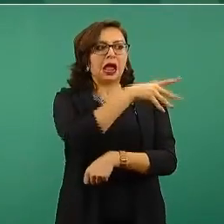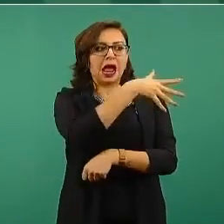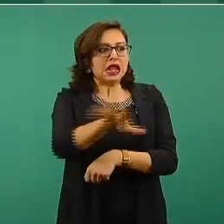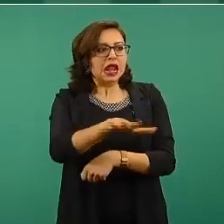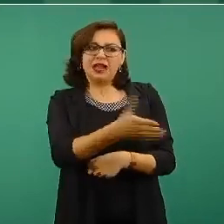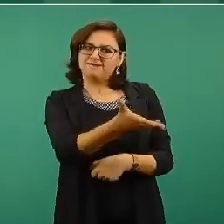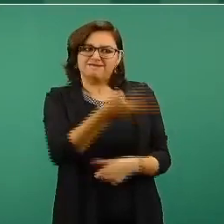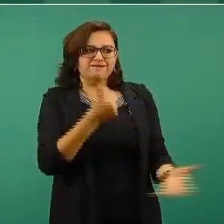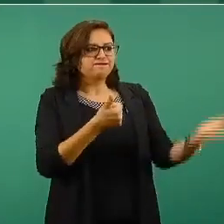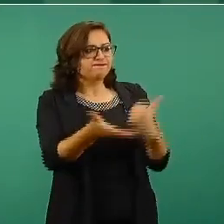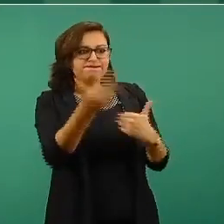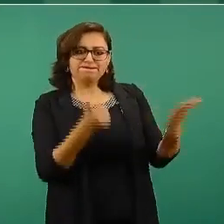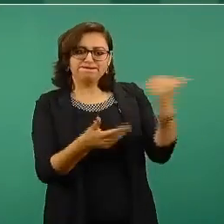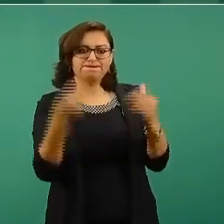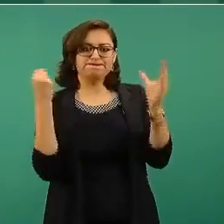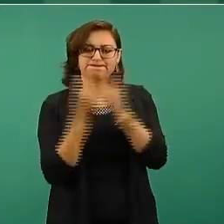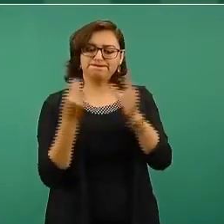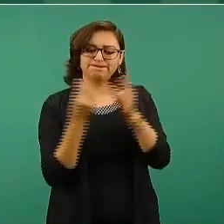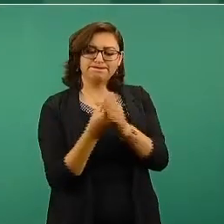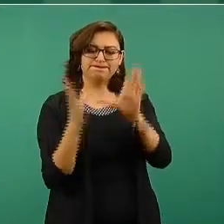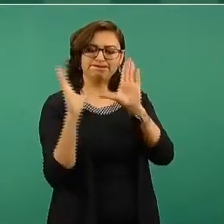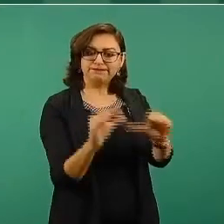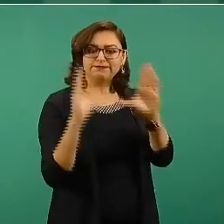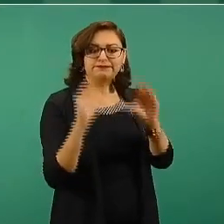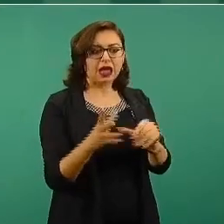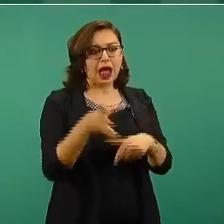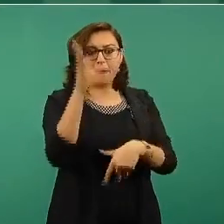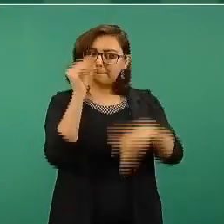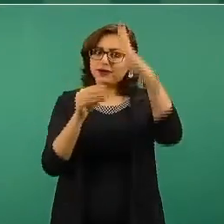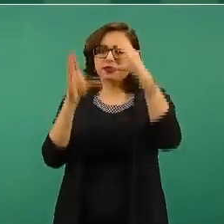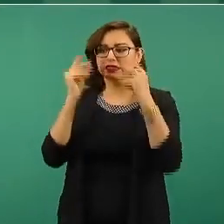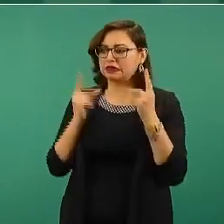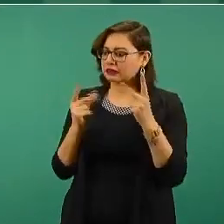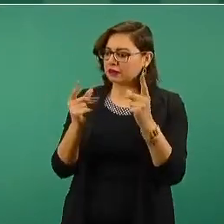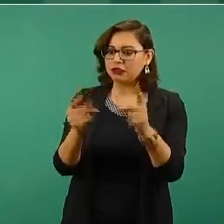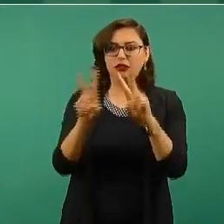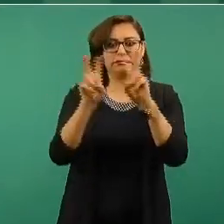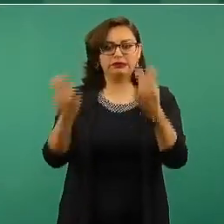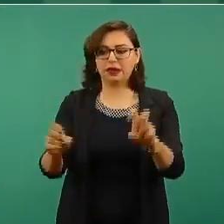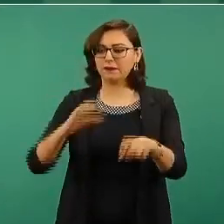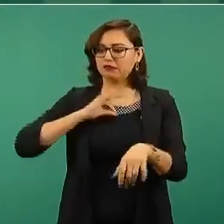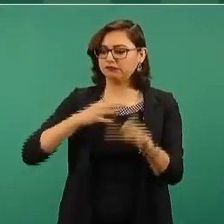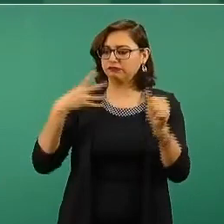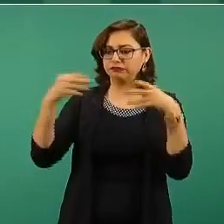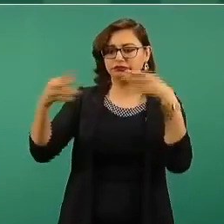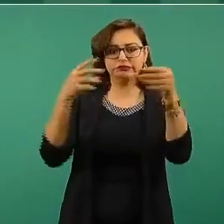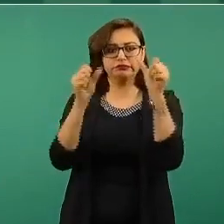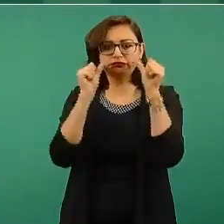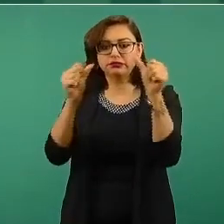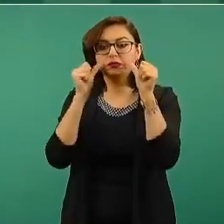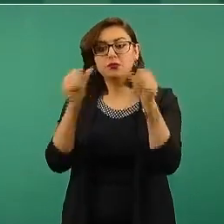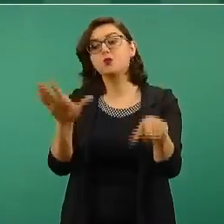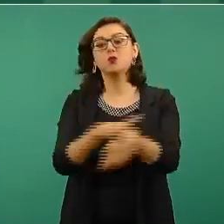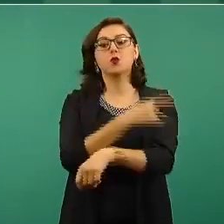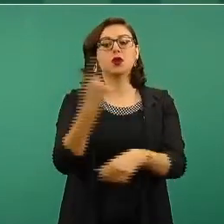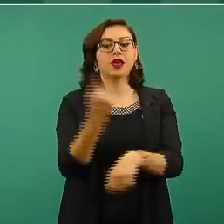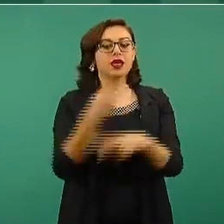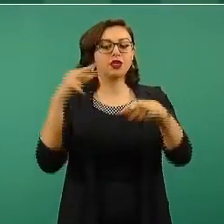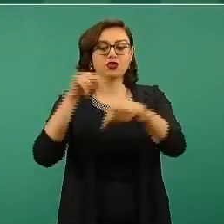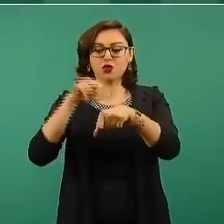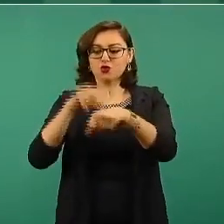para atender la pandemia, porque no se tenían ni se tienen